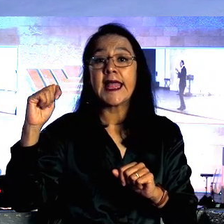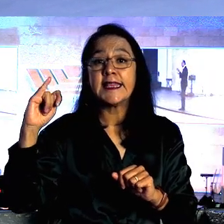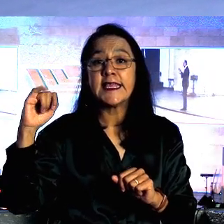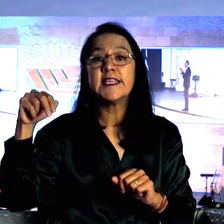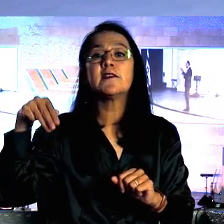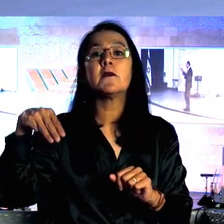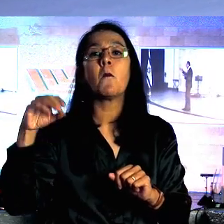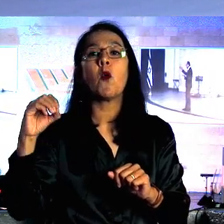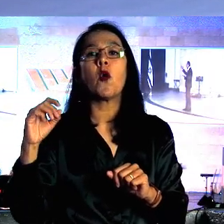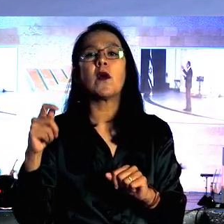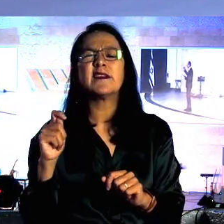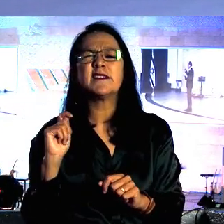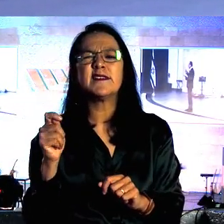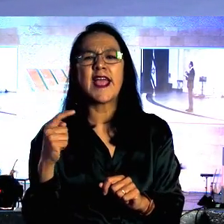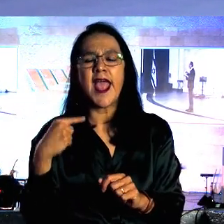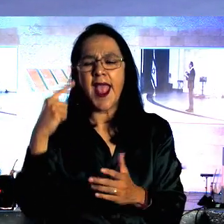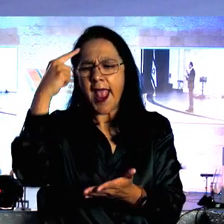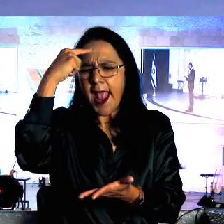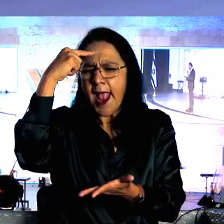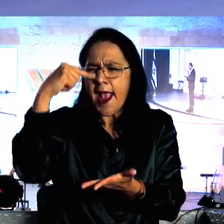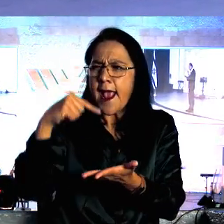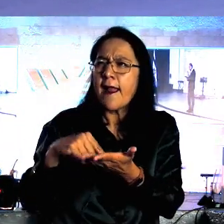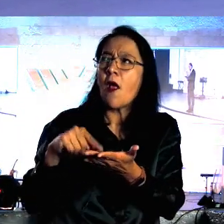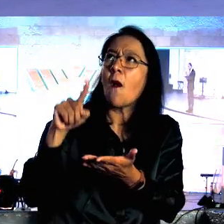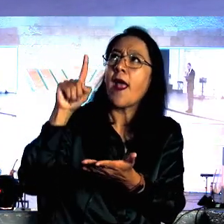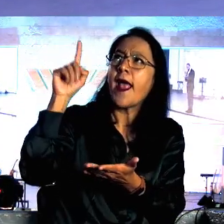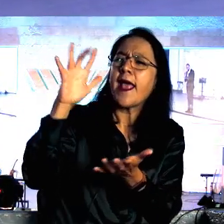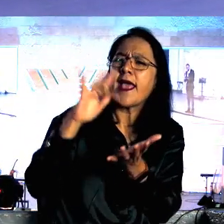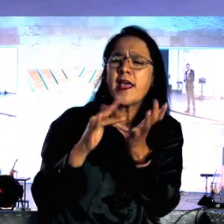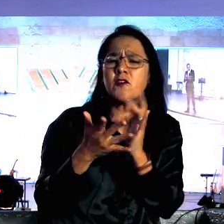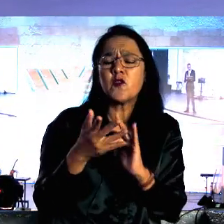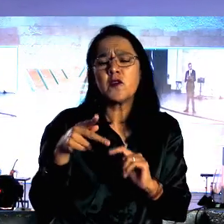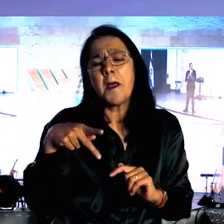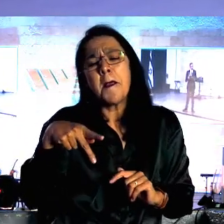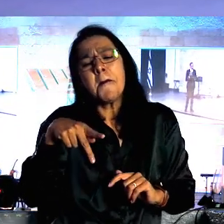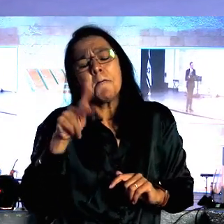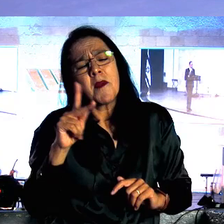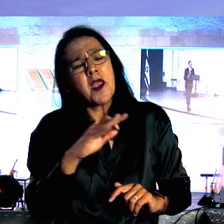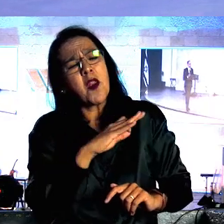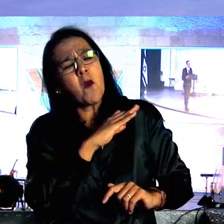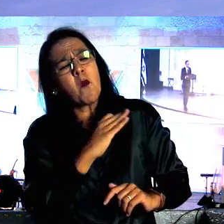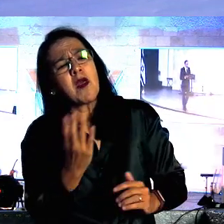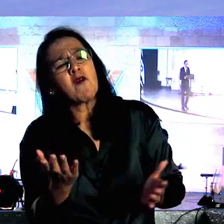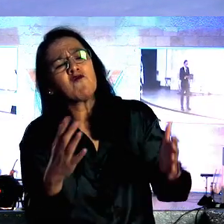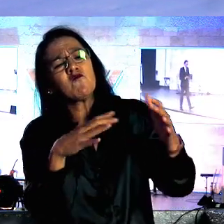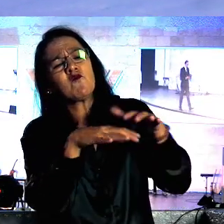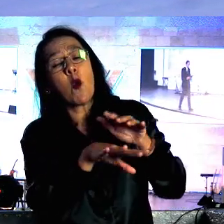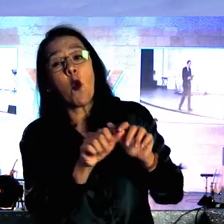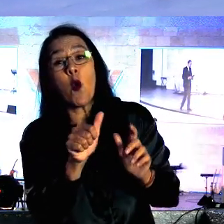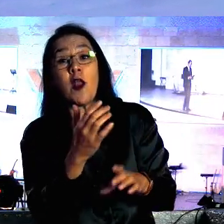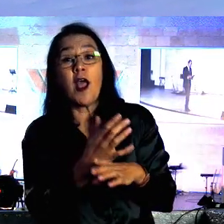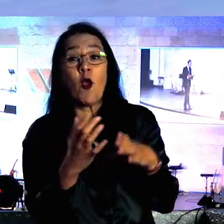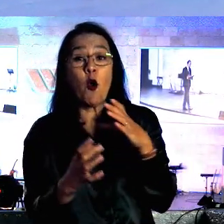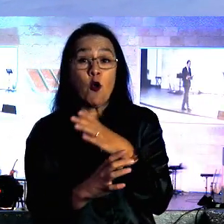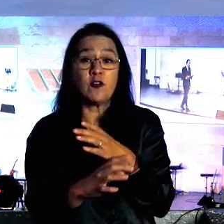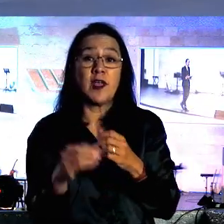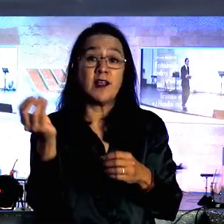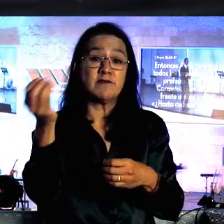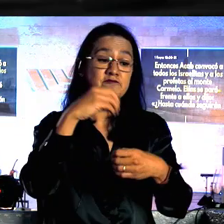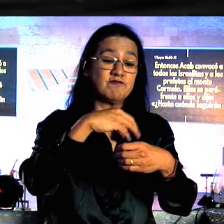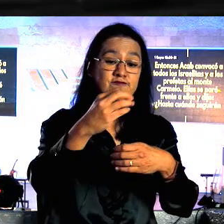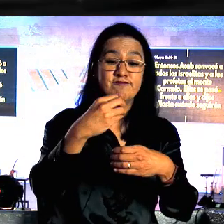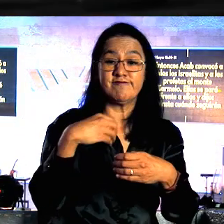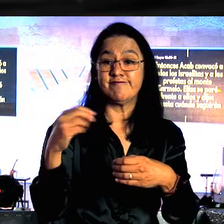le agregamos un montón de cosas más y entonces vamos al versículo 20 versículos 20 y 21 y dice